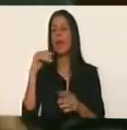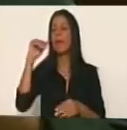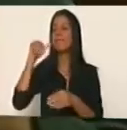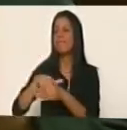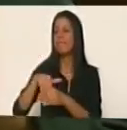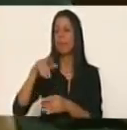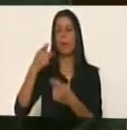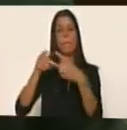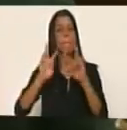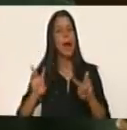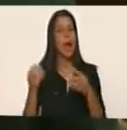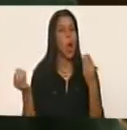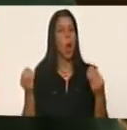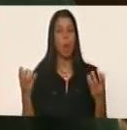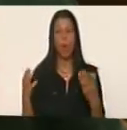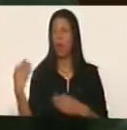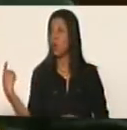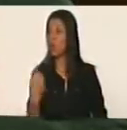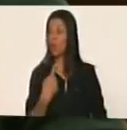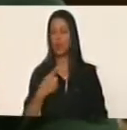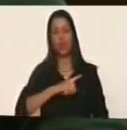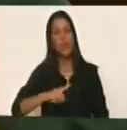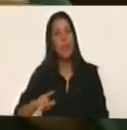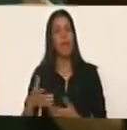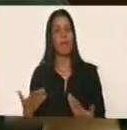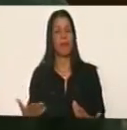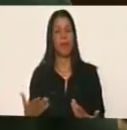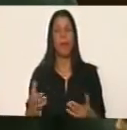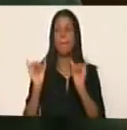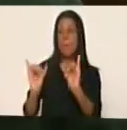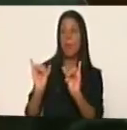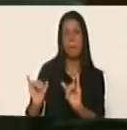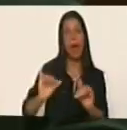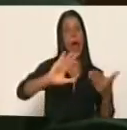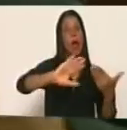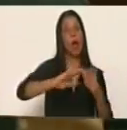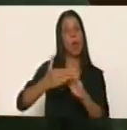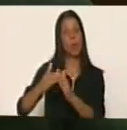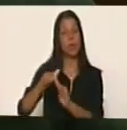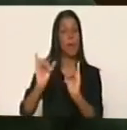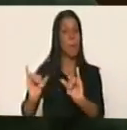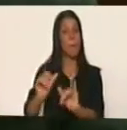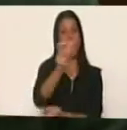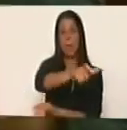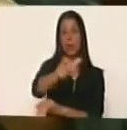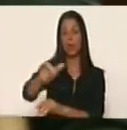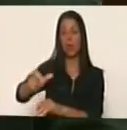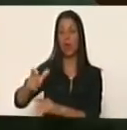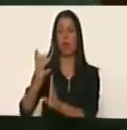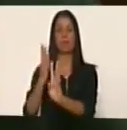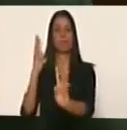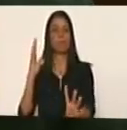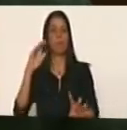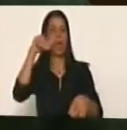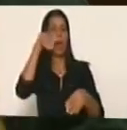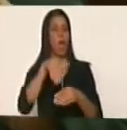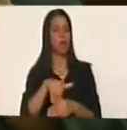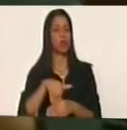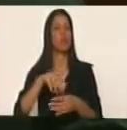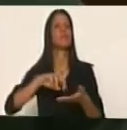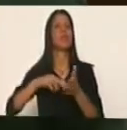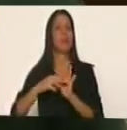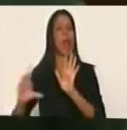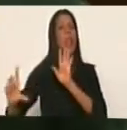nosotros podamos ser capaces que sean los ciudadanos y las ciudadanas que legitimen permanentemente a